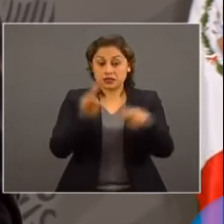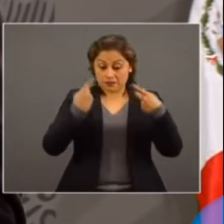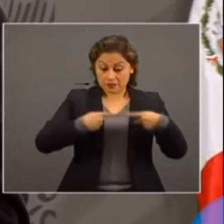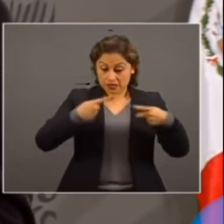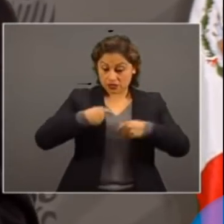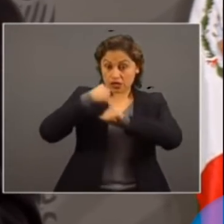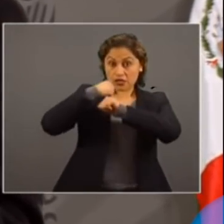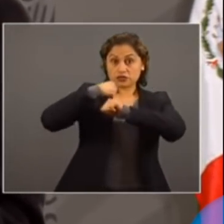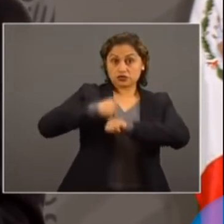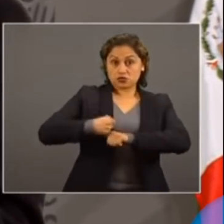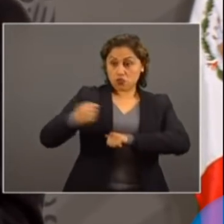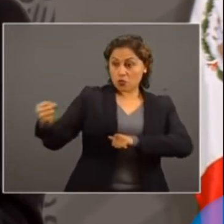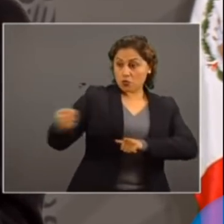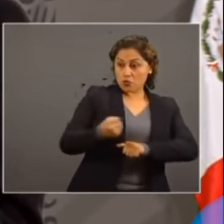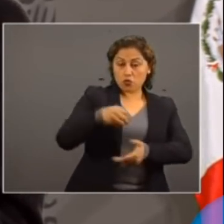constituidas